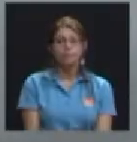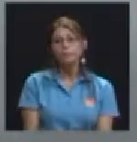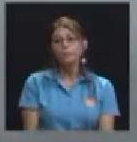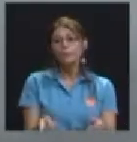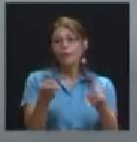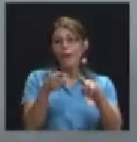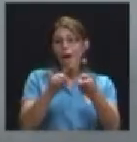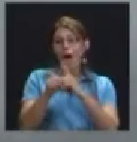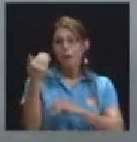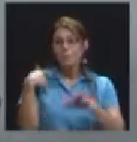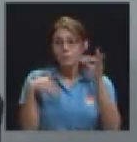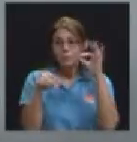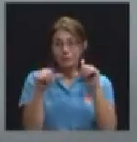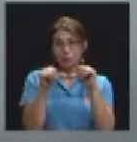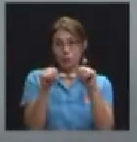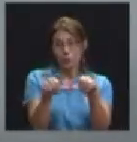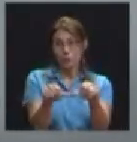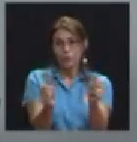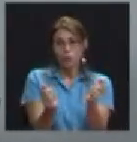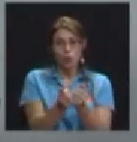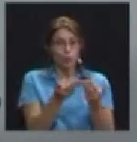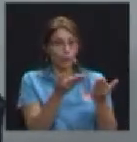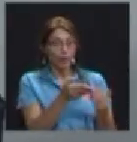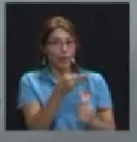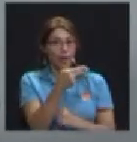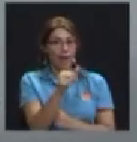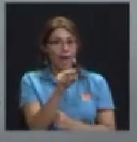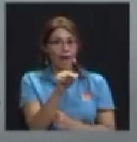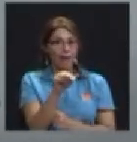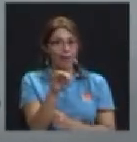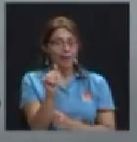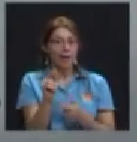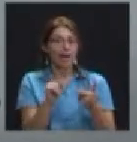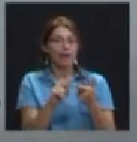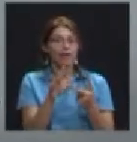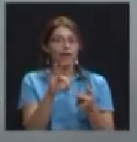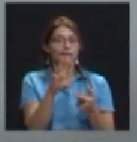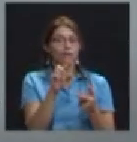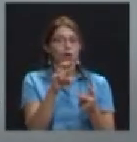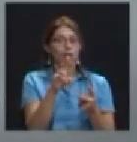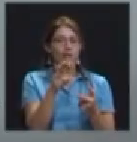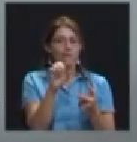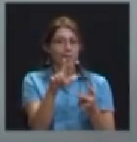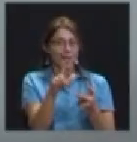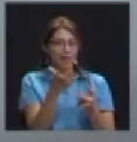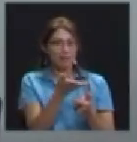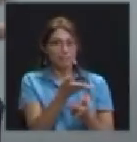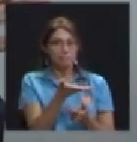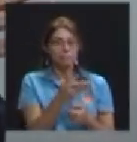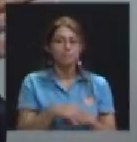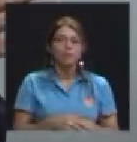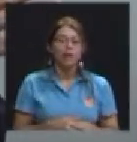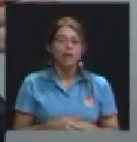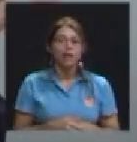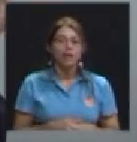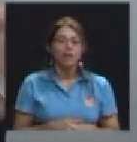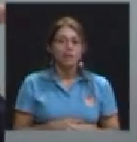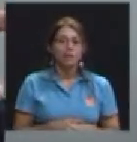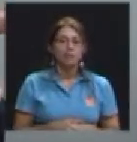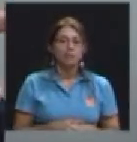Continuamos, amigas y amigos, con doña Ania y doña Floribel, y ¿qué